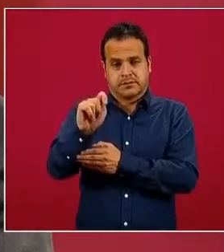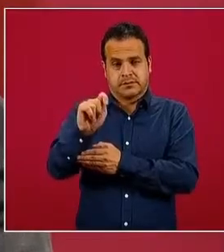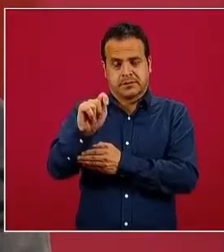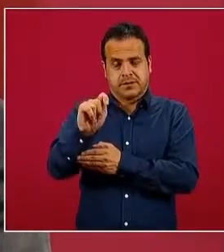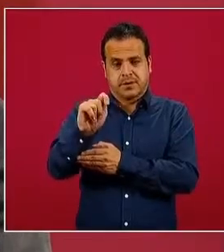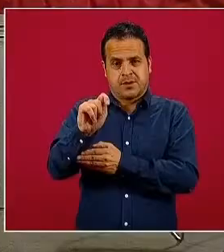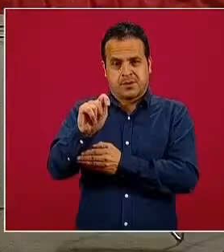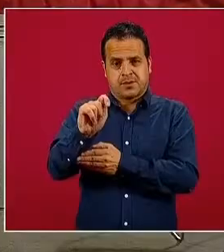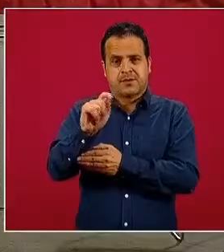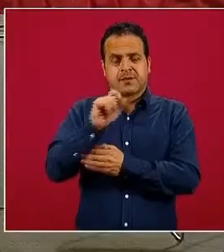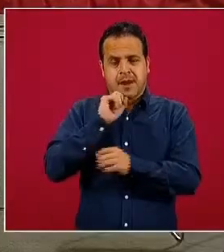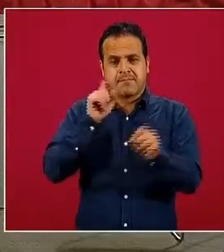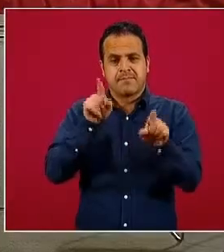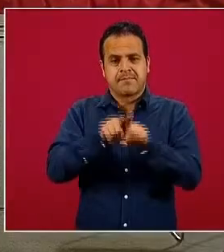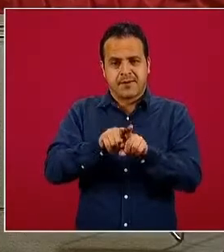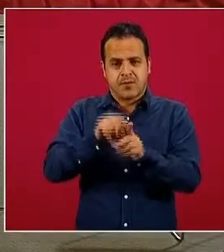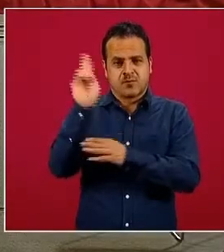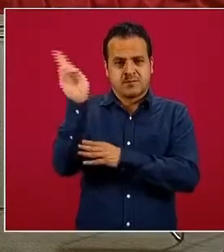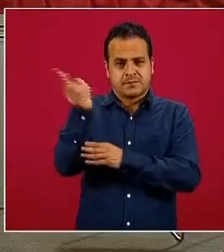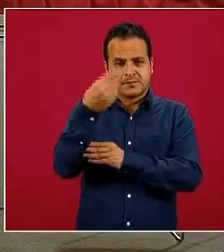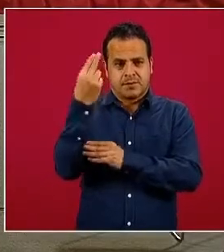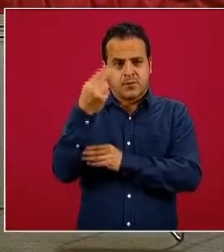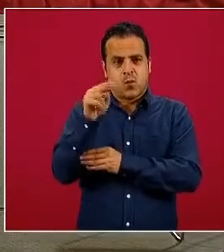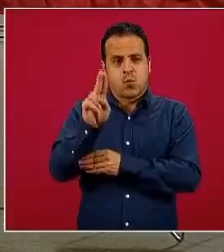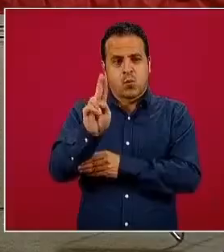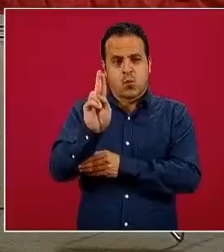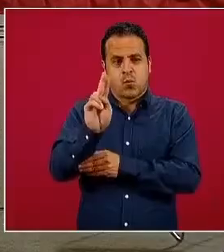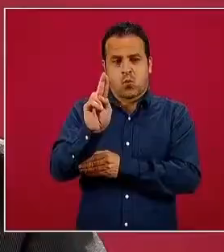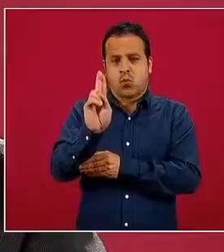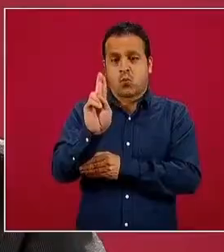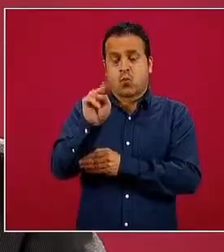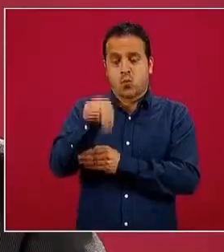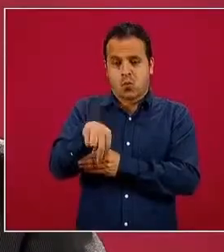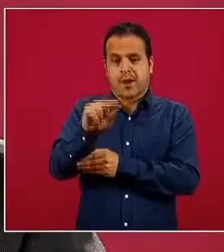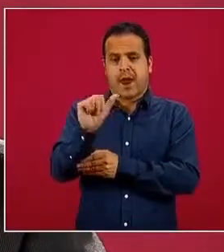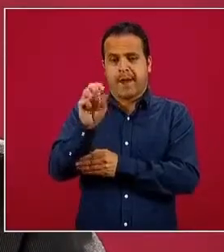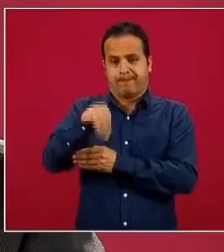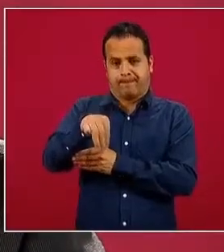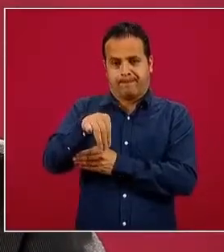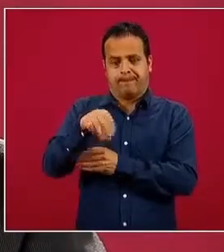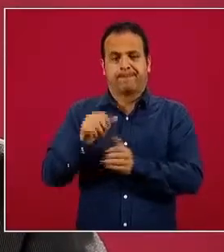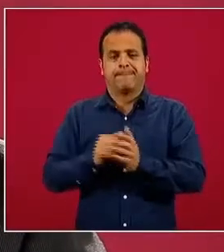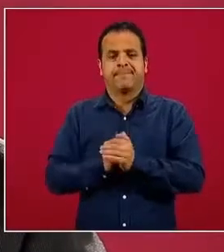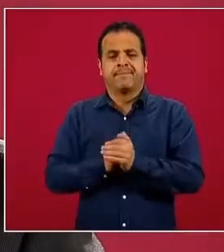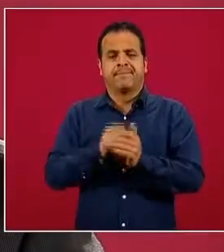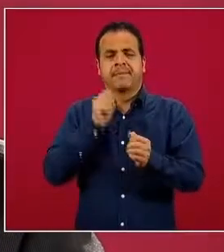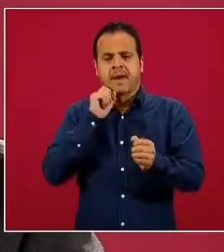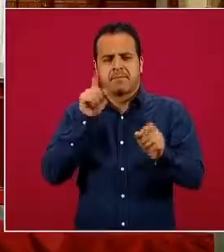de México, especialmente el Instituto de Matemáticas, y al Centro de Investigación